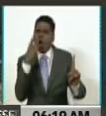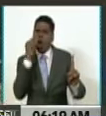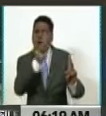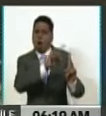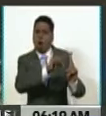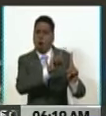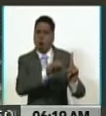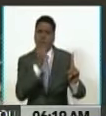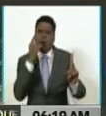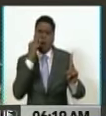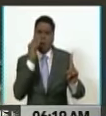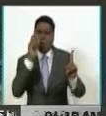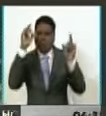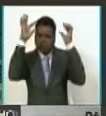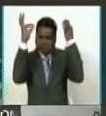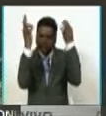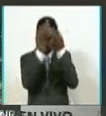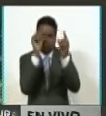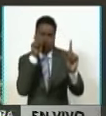hombre puro, de pueblo.